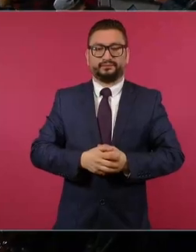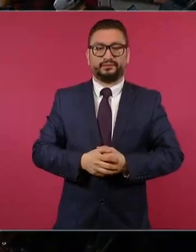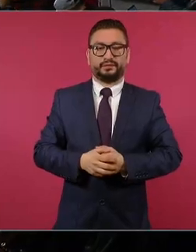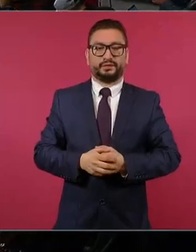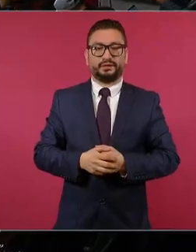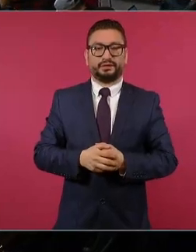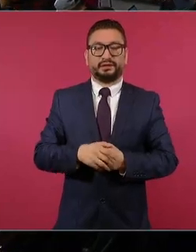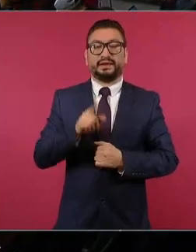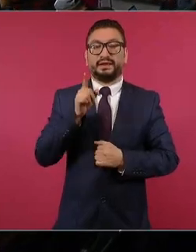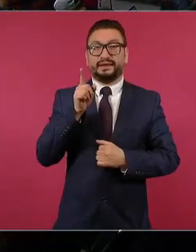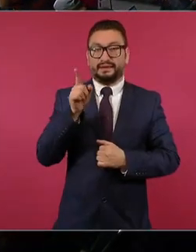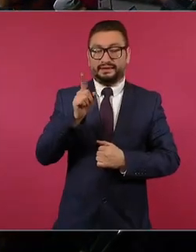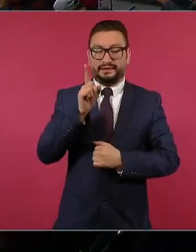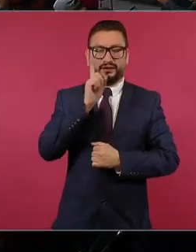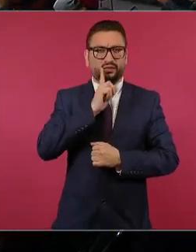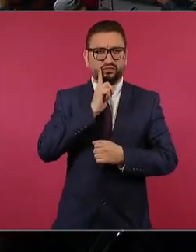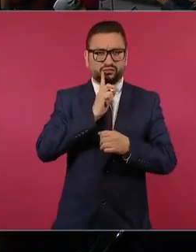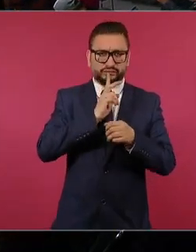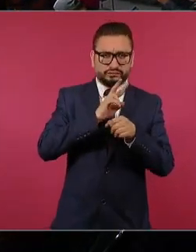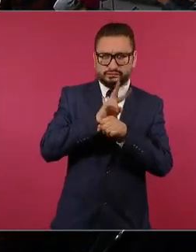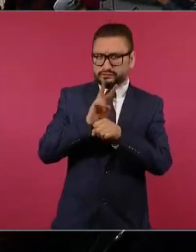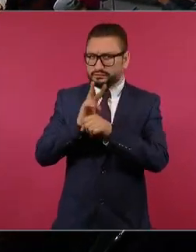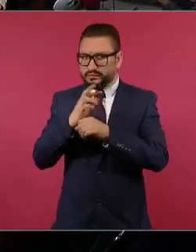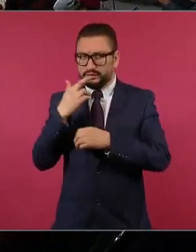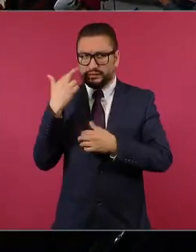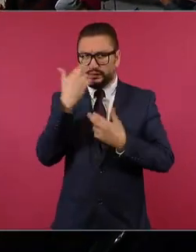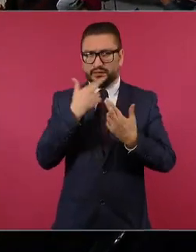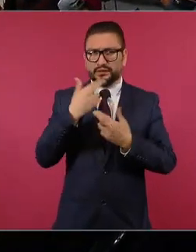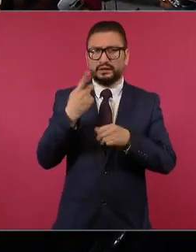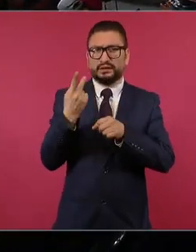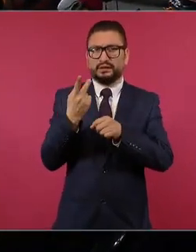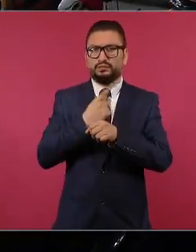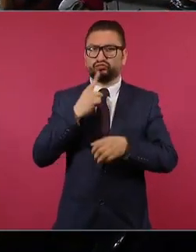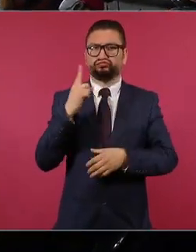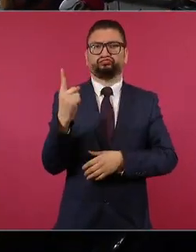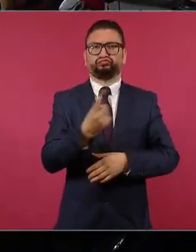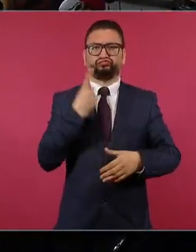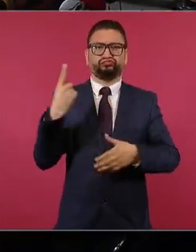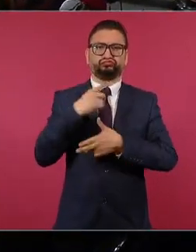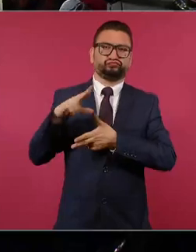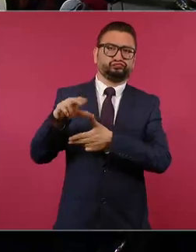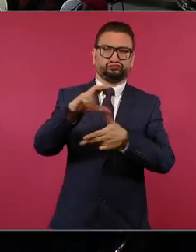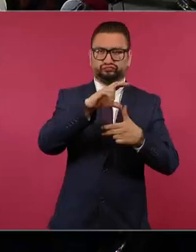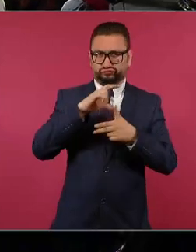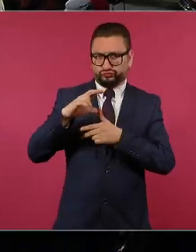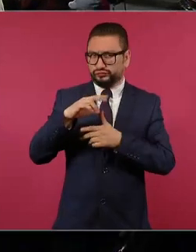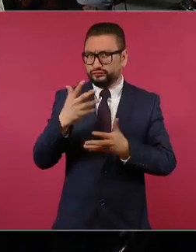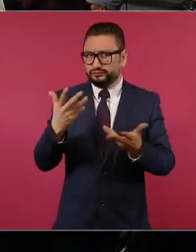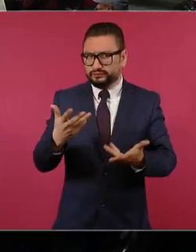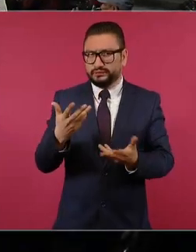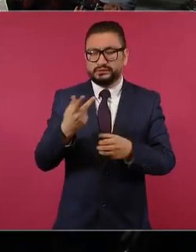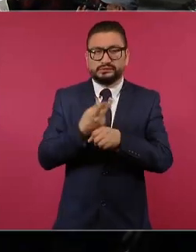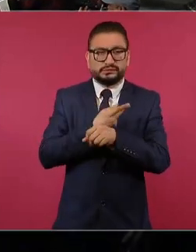haciendo el seguimiento sobre el huracán que